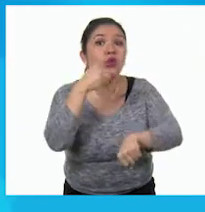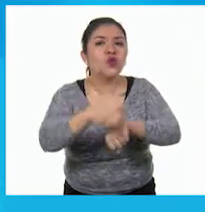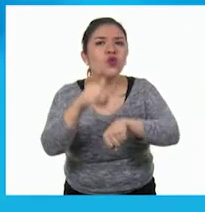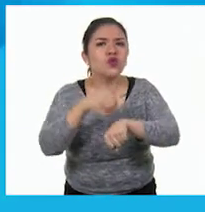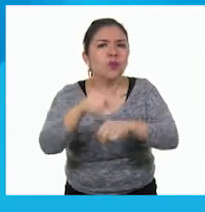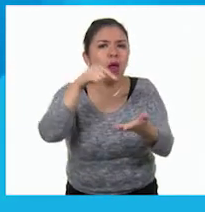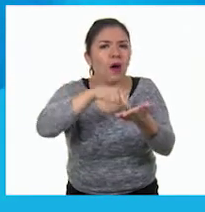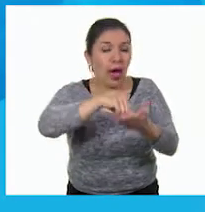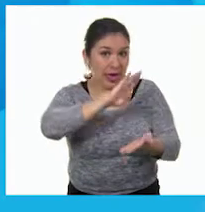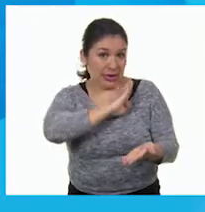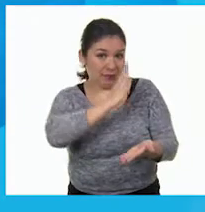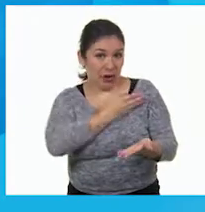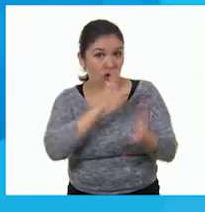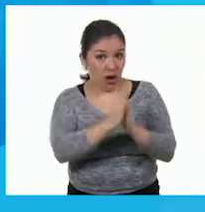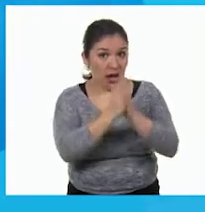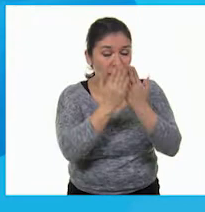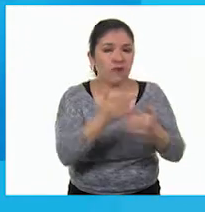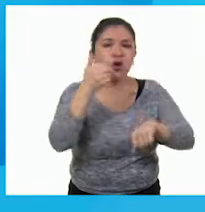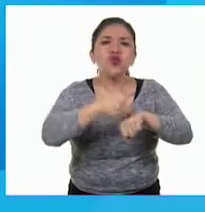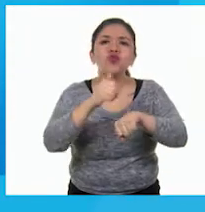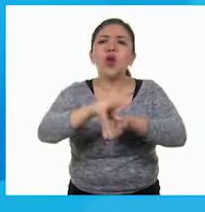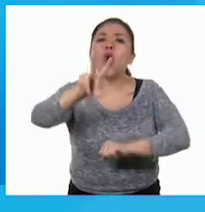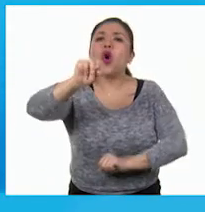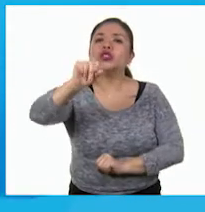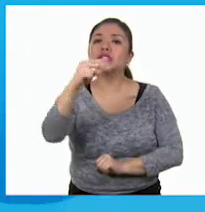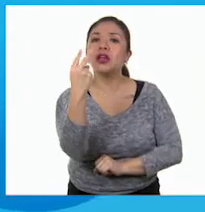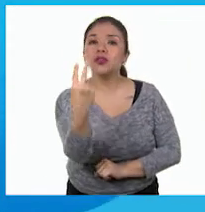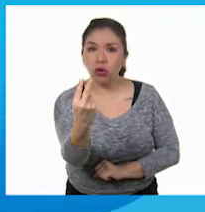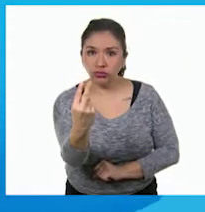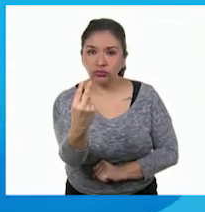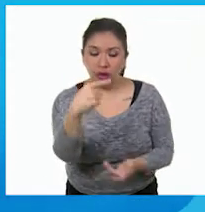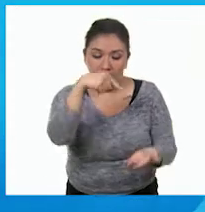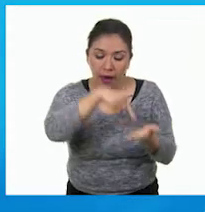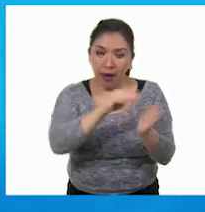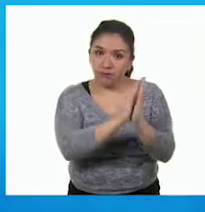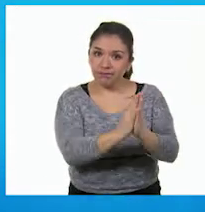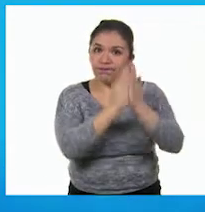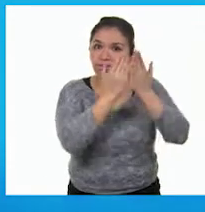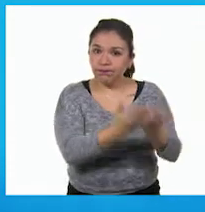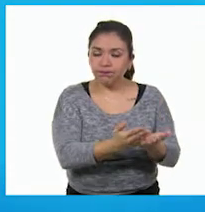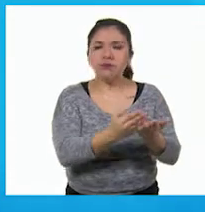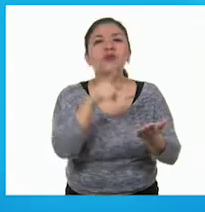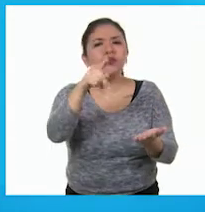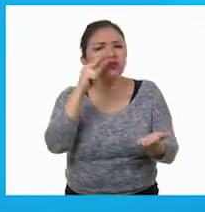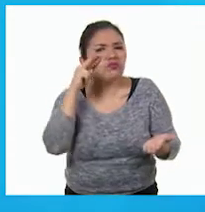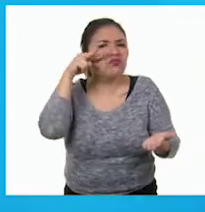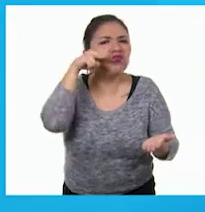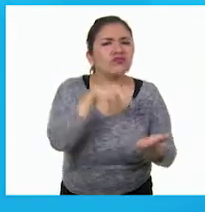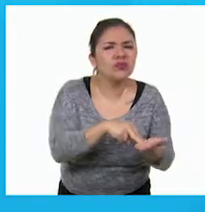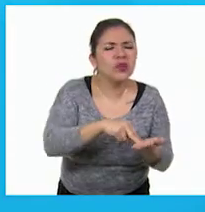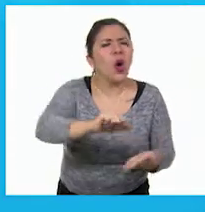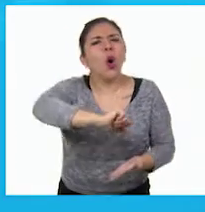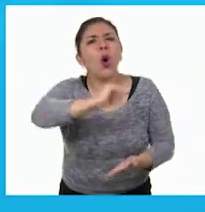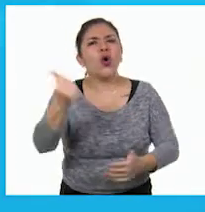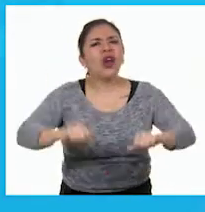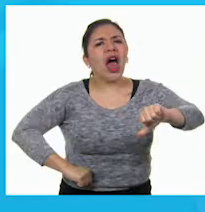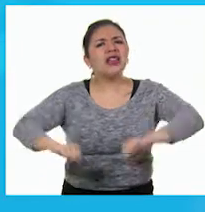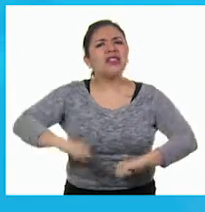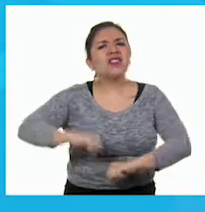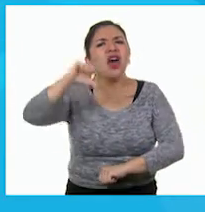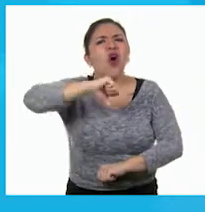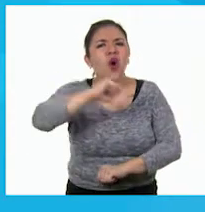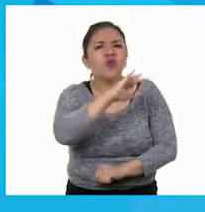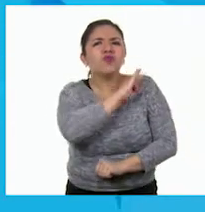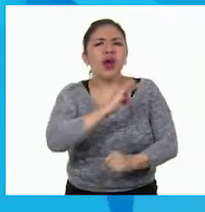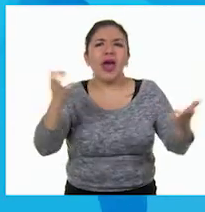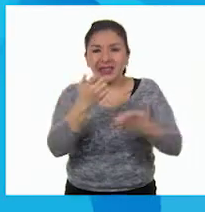con el libro de español en la página 82 para para ver qué otras actividades nos muestran ahí